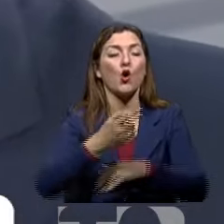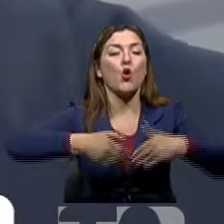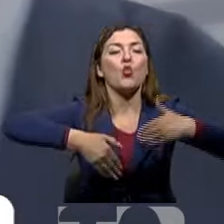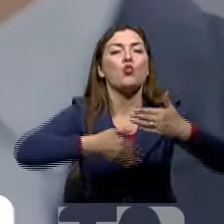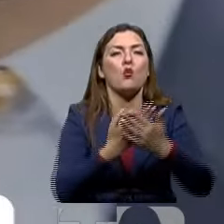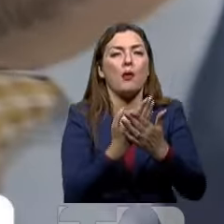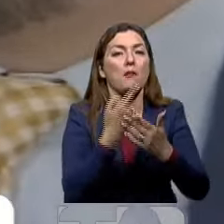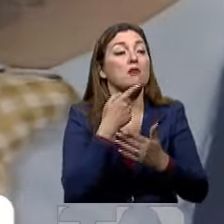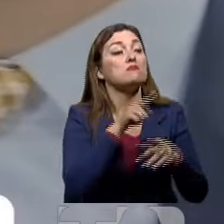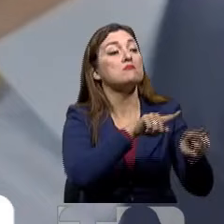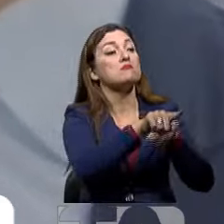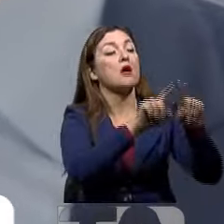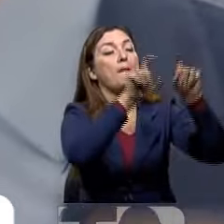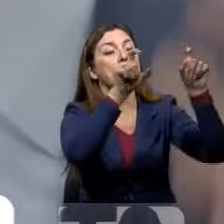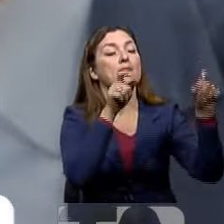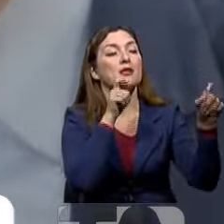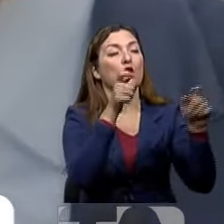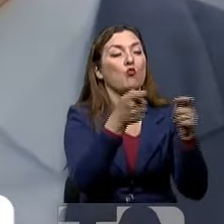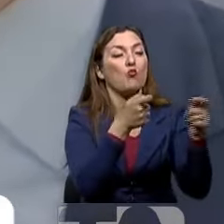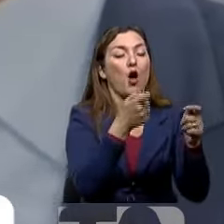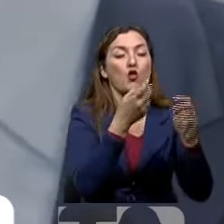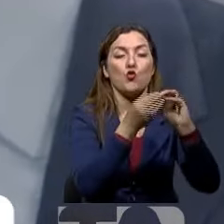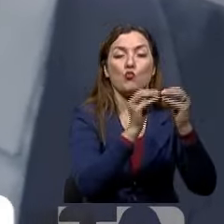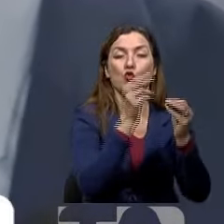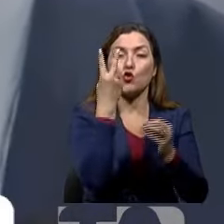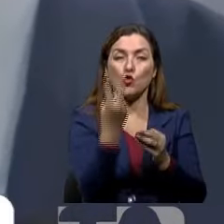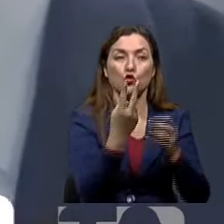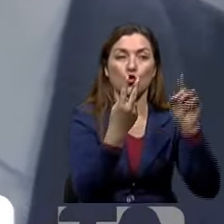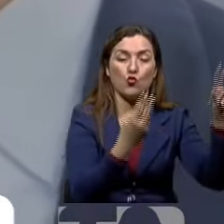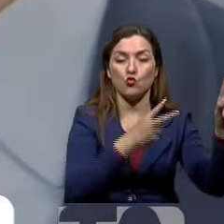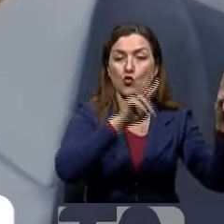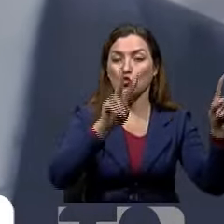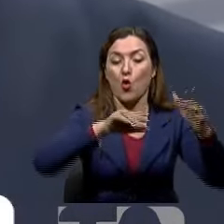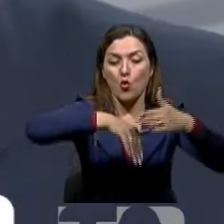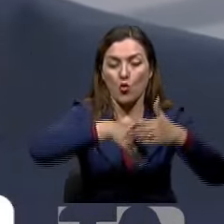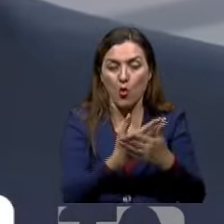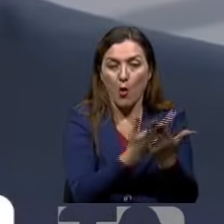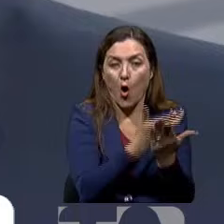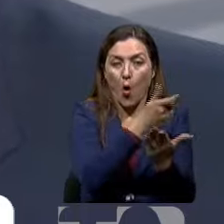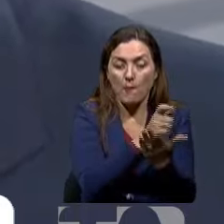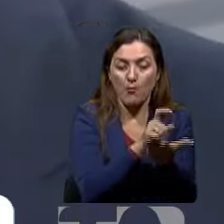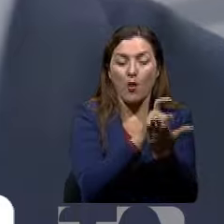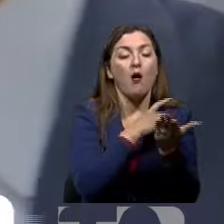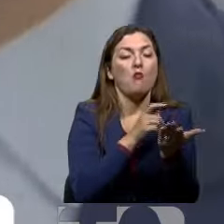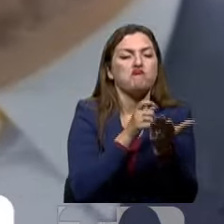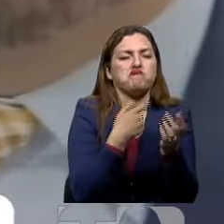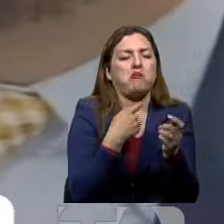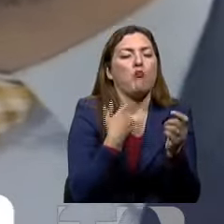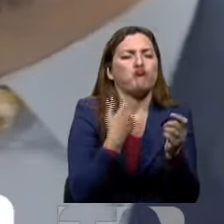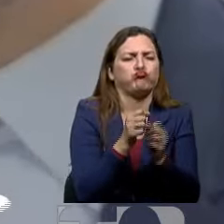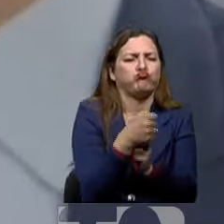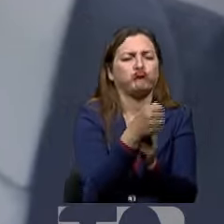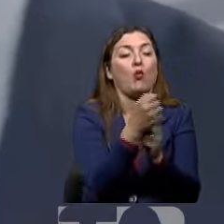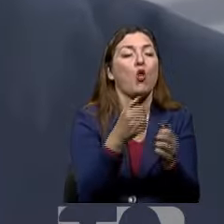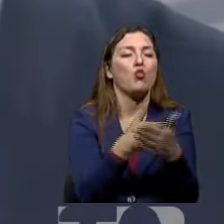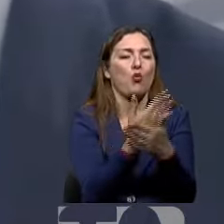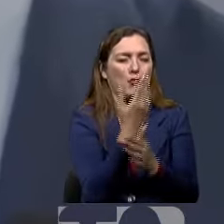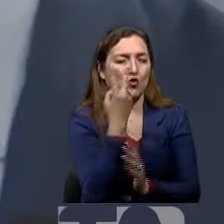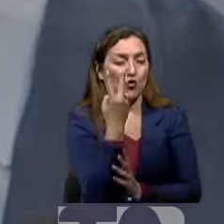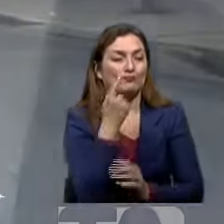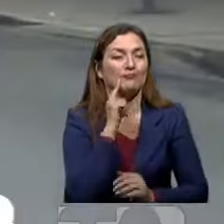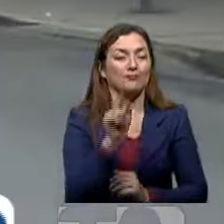operador de la Troncal 2. La Troncal 1 y la 3, con el nuevo valor, traen nuevas unidades. Y la Troncal 4 también sube a licitación. El burgomaestre aseguró